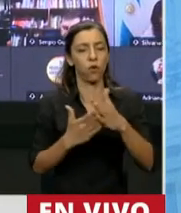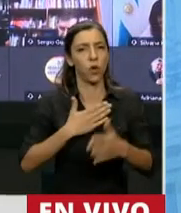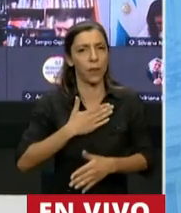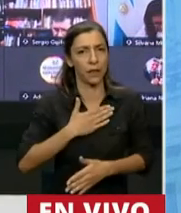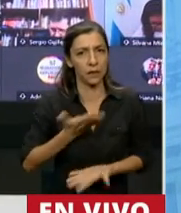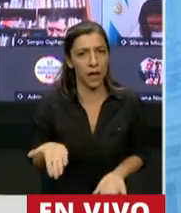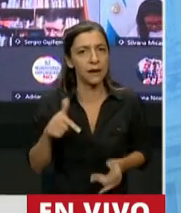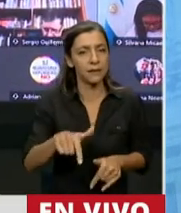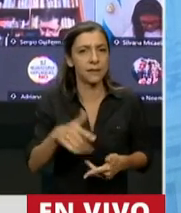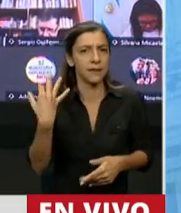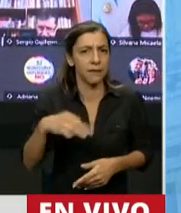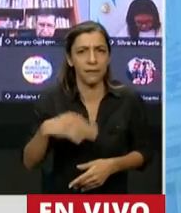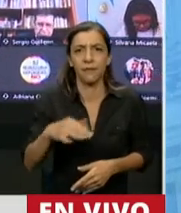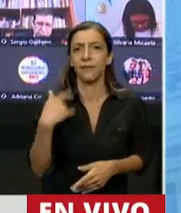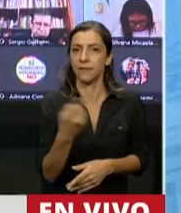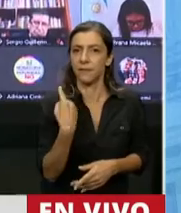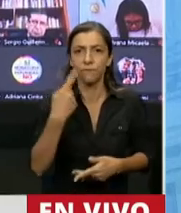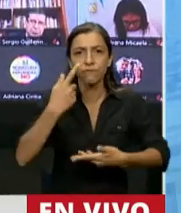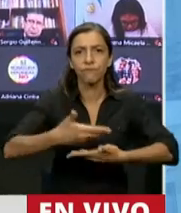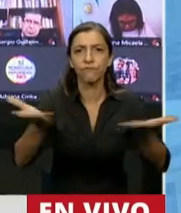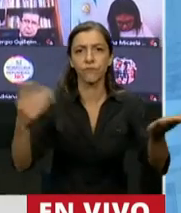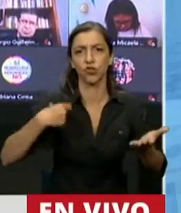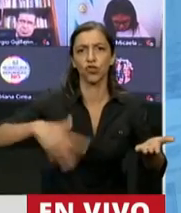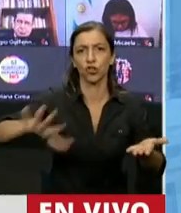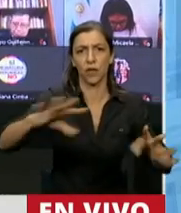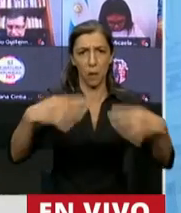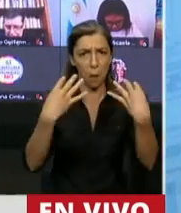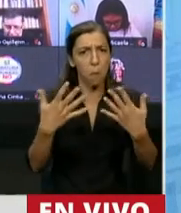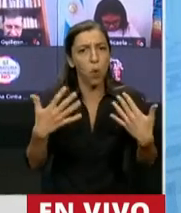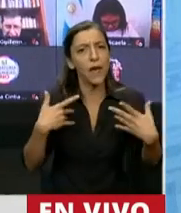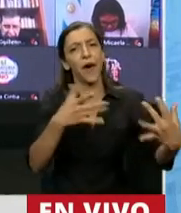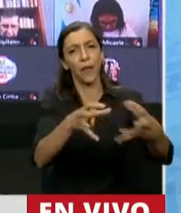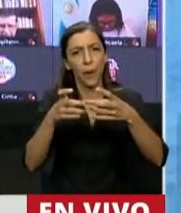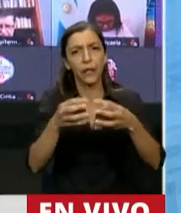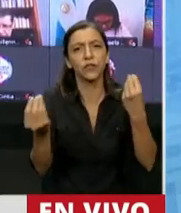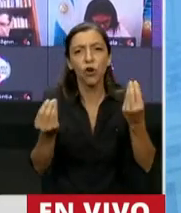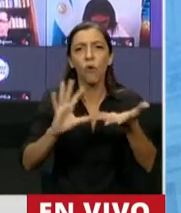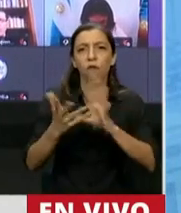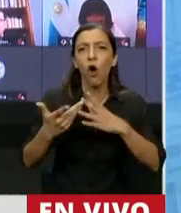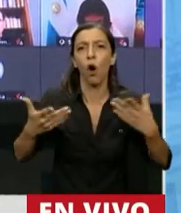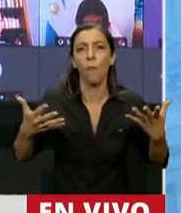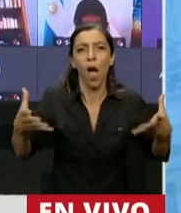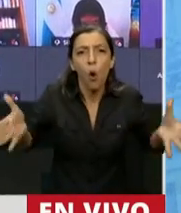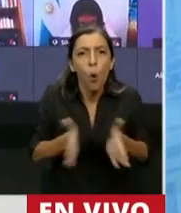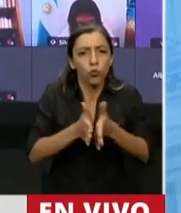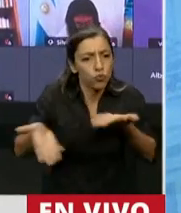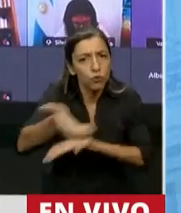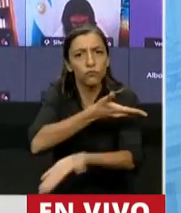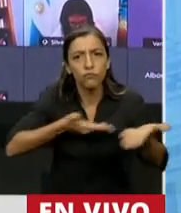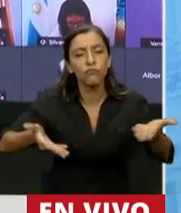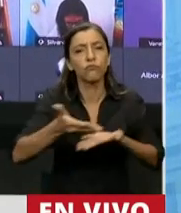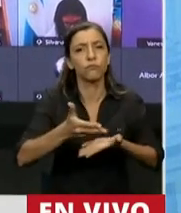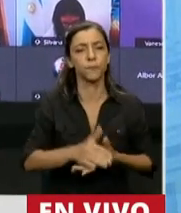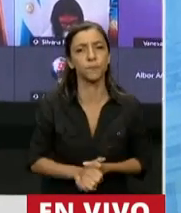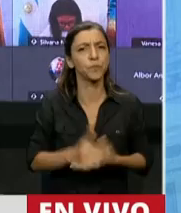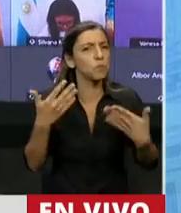que ser el debate de cara a la sociedad y estando todos juntos pero sin importar de qué